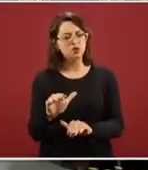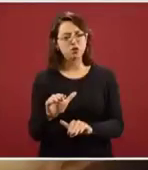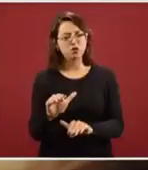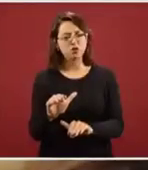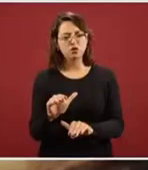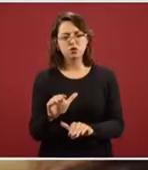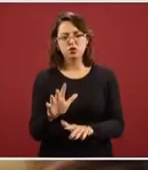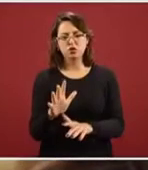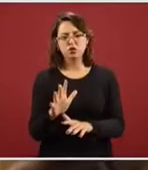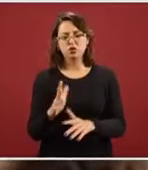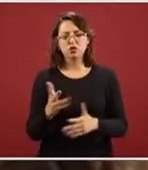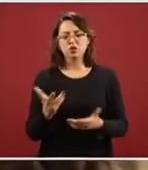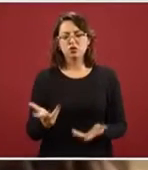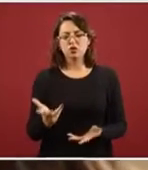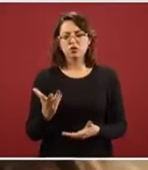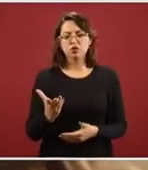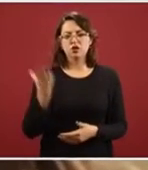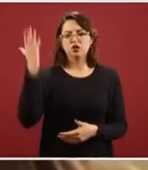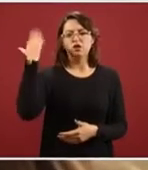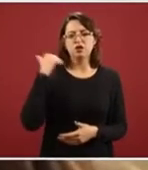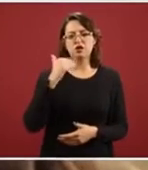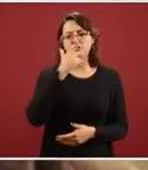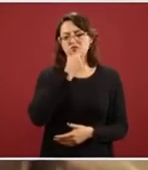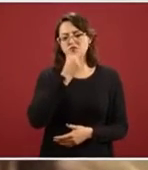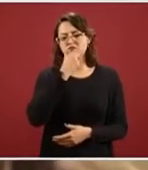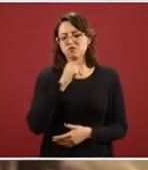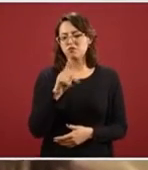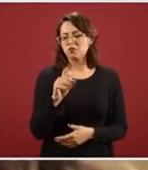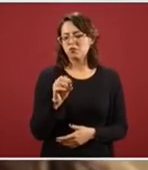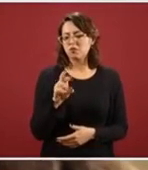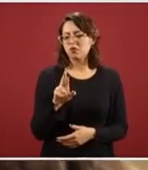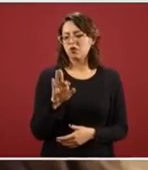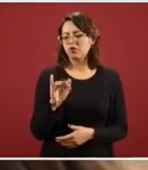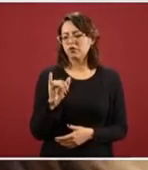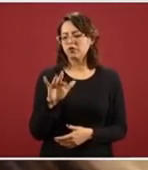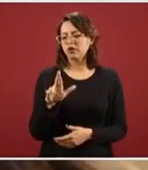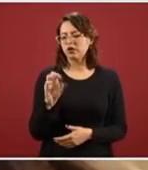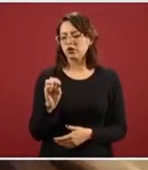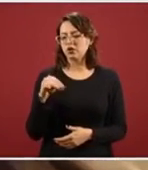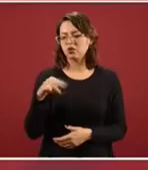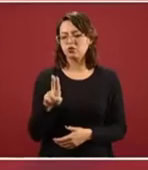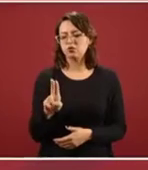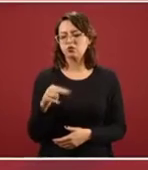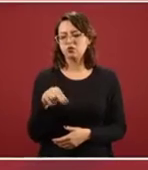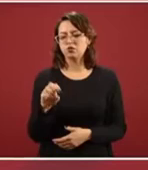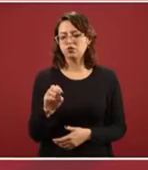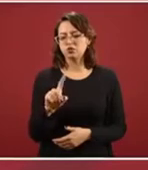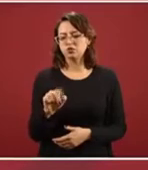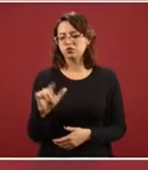lo que dijo en una ocasión Porfirio Muñoz Ledo, de que podía